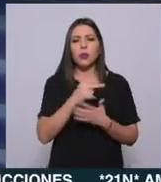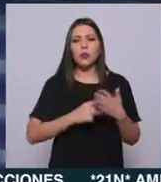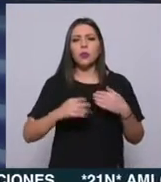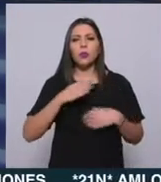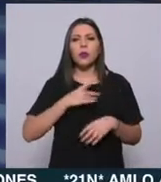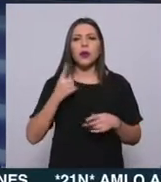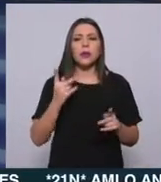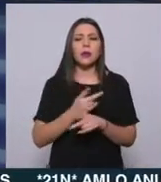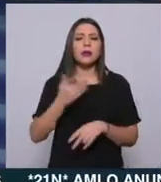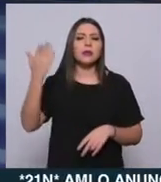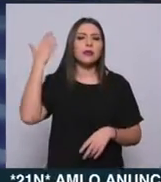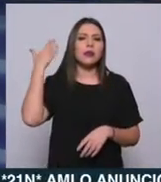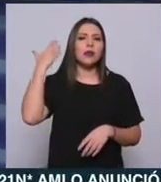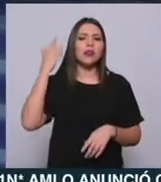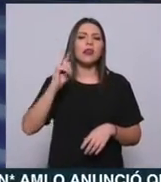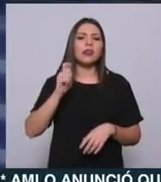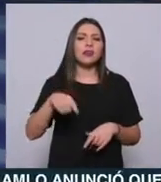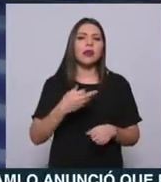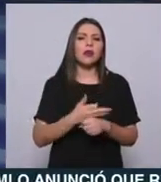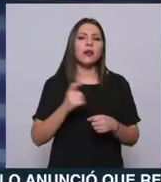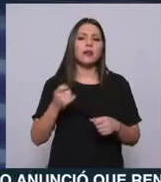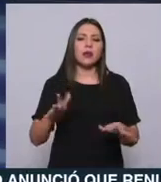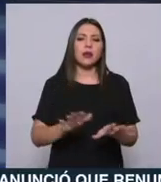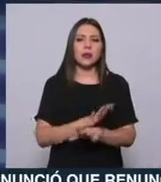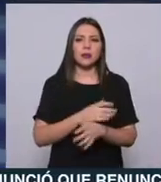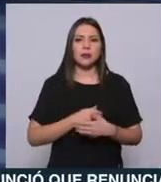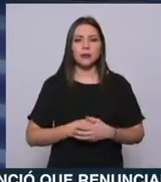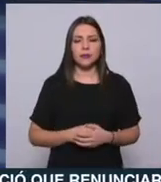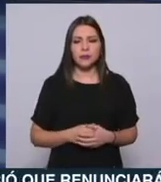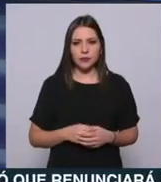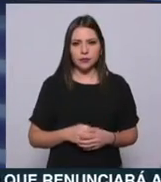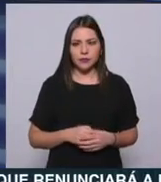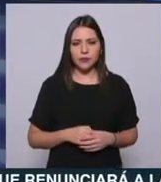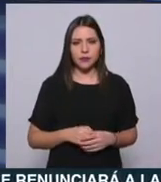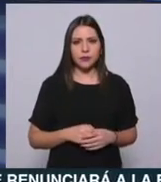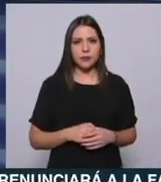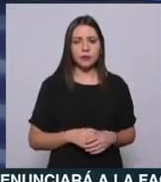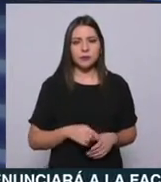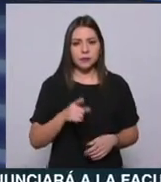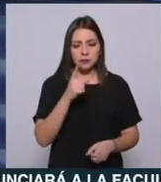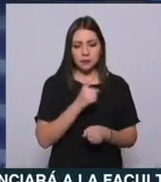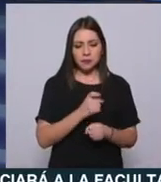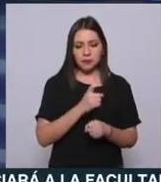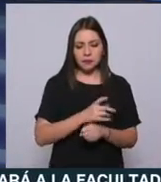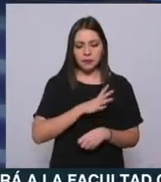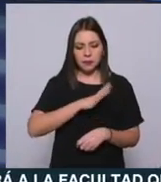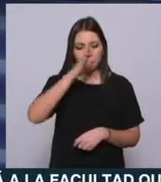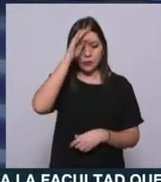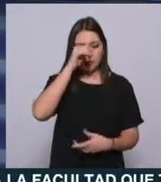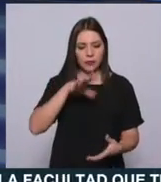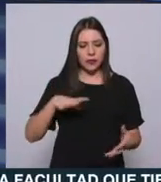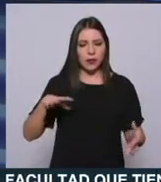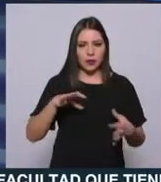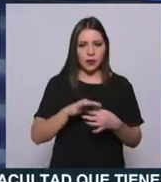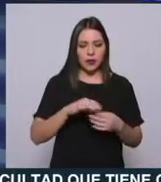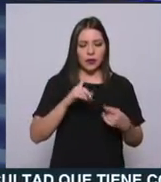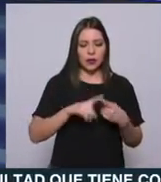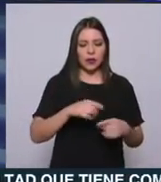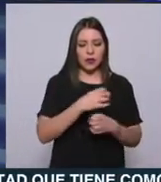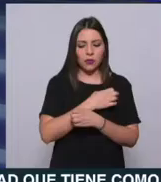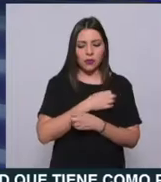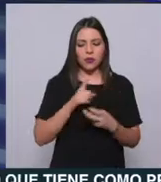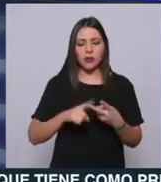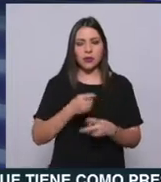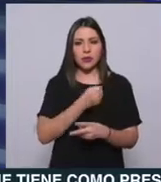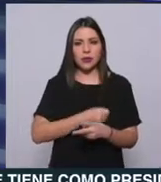las administraciones anteriores? ¿Qué es lo que en primer lugar, porque trae una coordinación estrecha, educación, salud